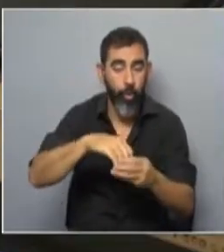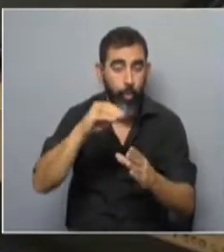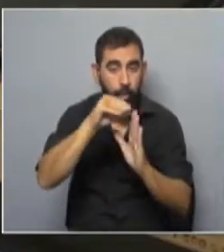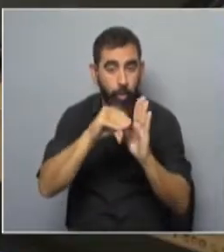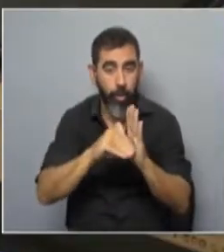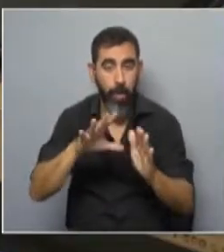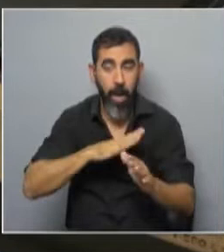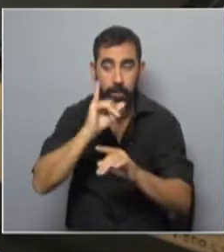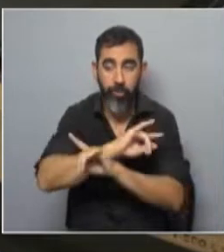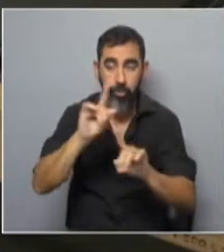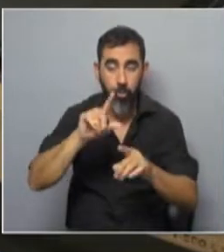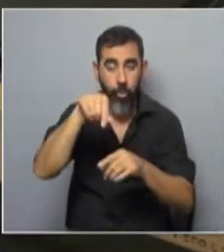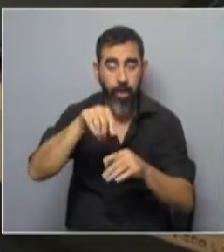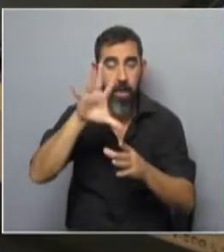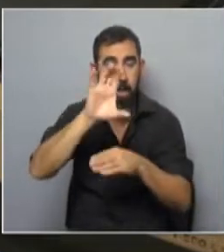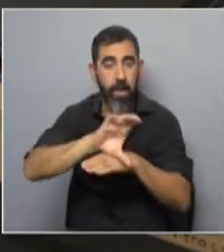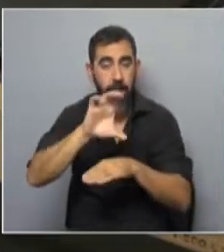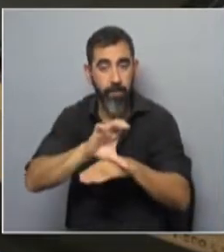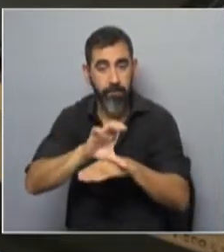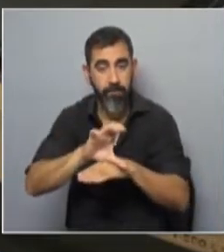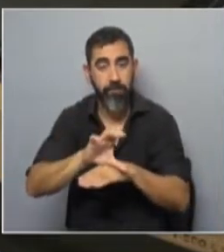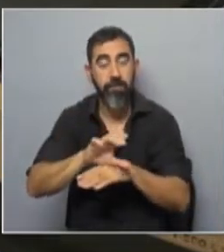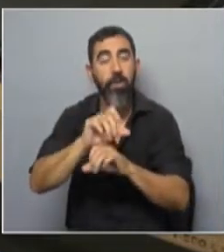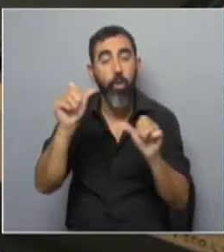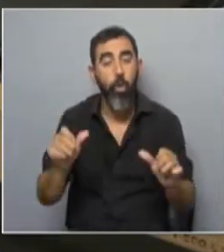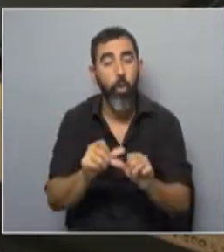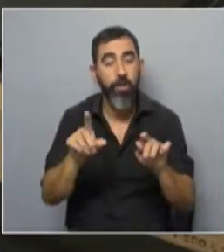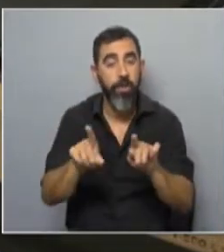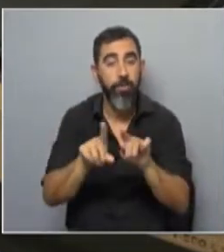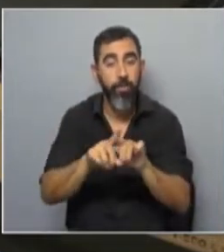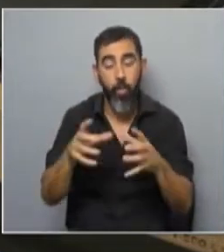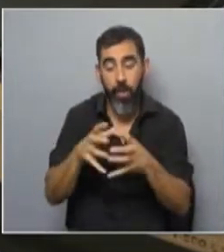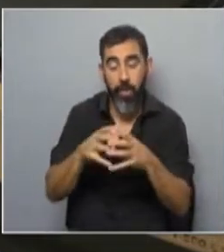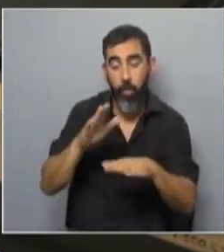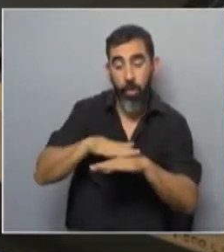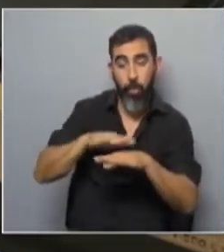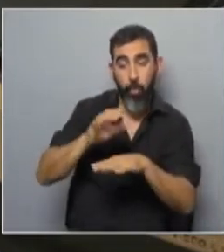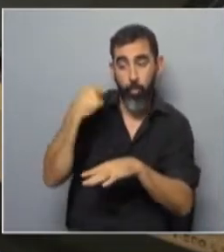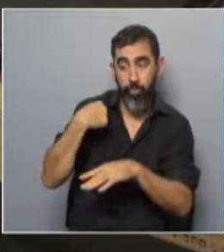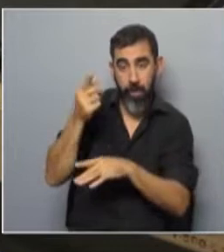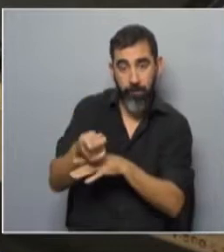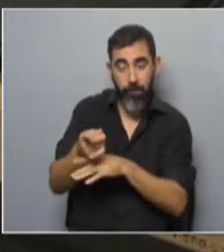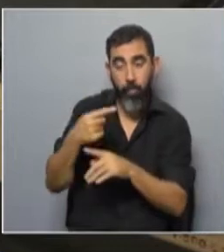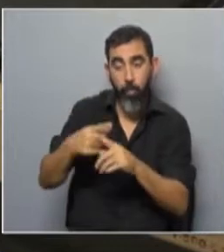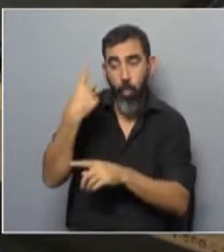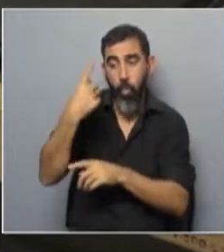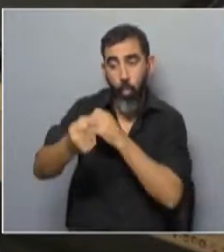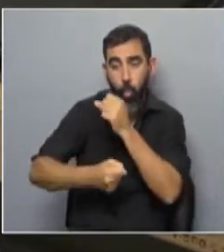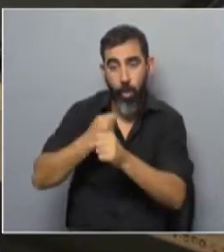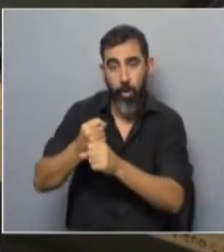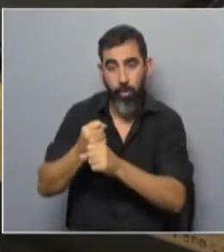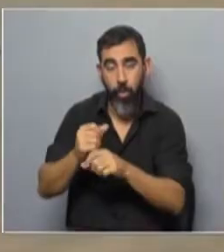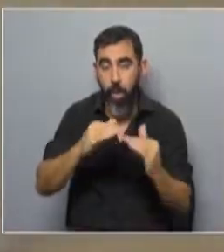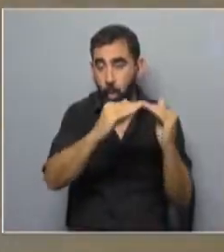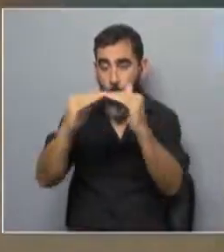o no tengan su aula implementada. ¿Sí? Es un recorrido que se hace de la mano de un mentor de nuestro equipo, que se hace a lo largo del año para todos los centros por